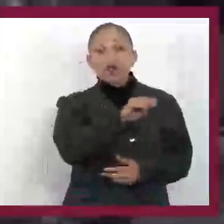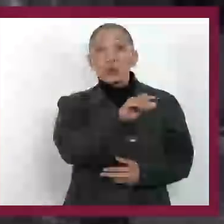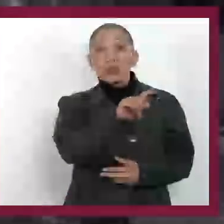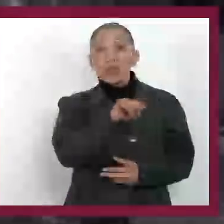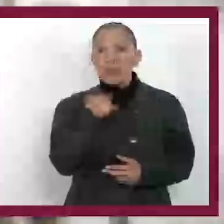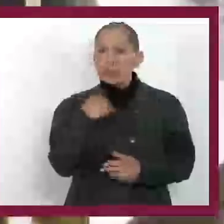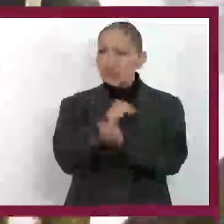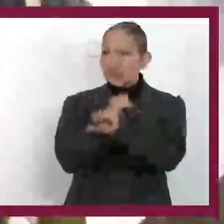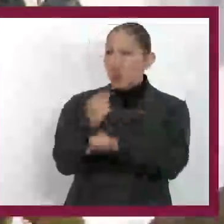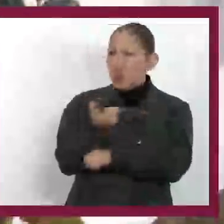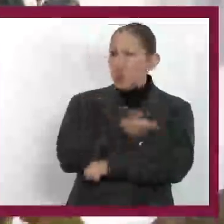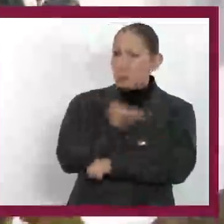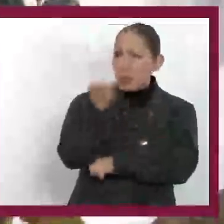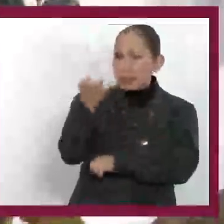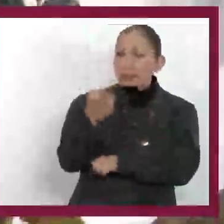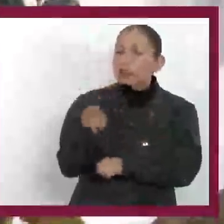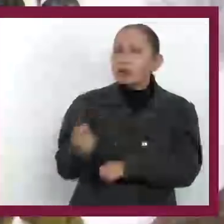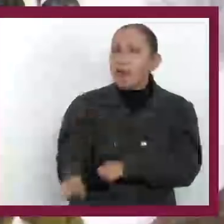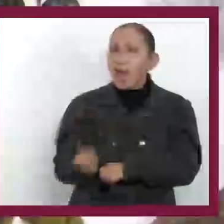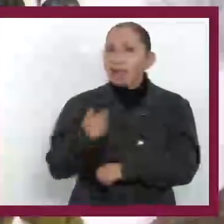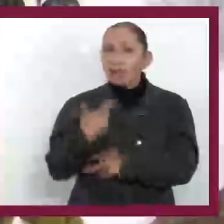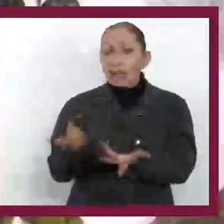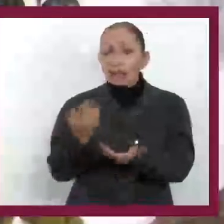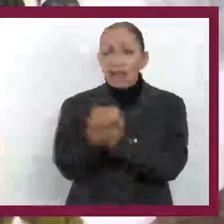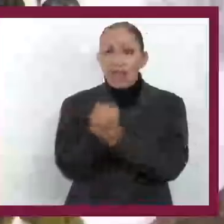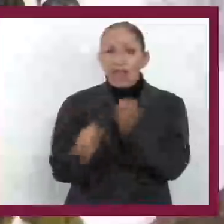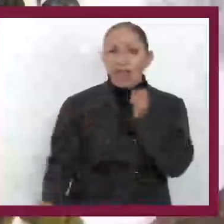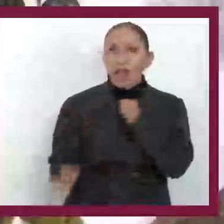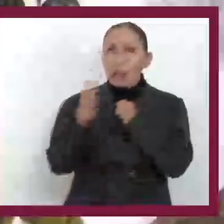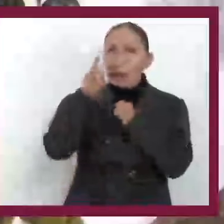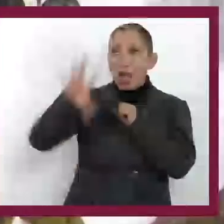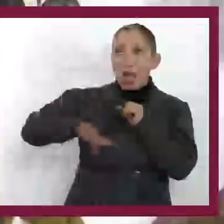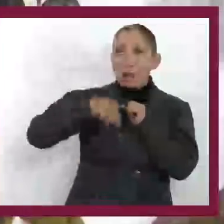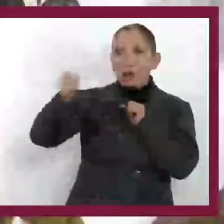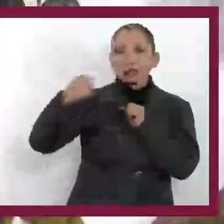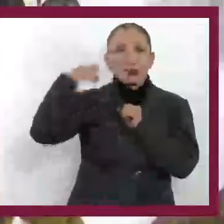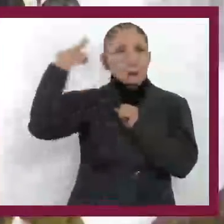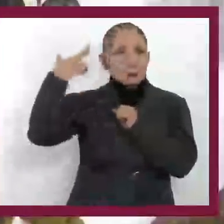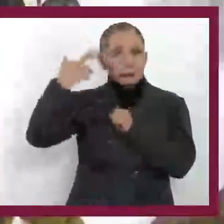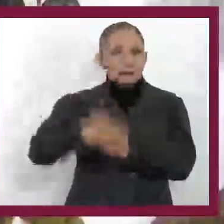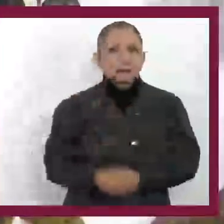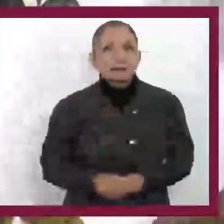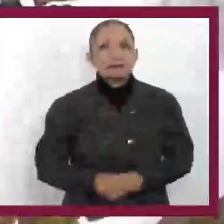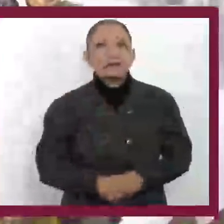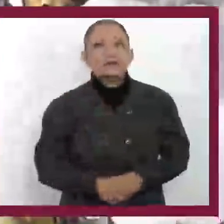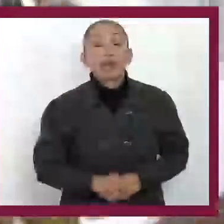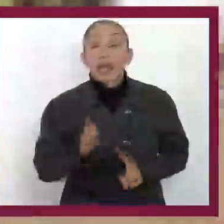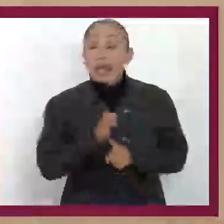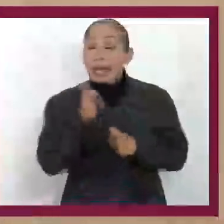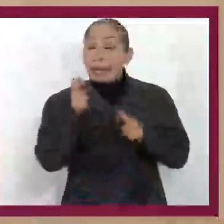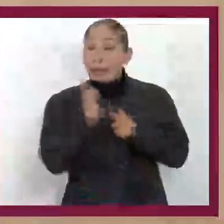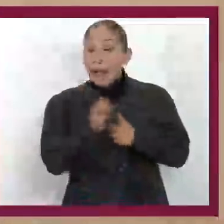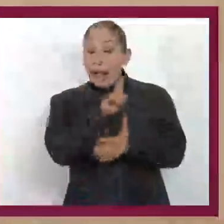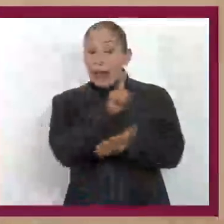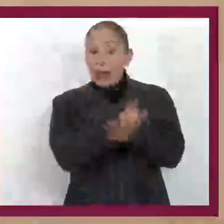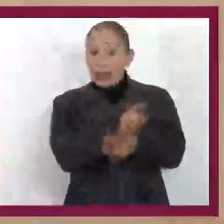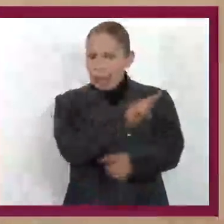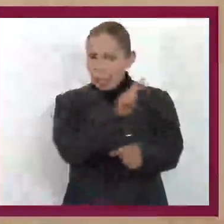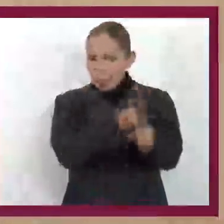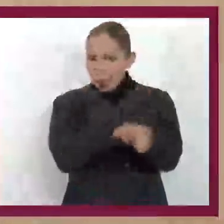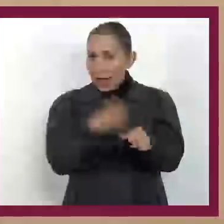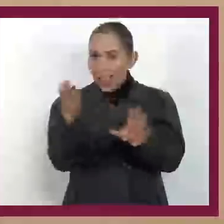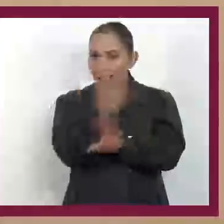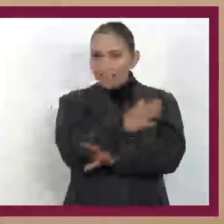derecho de resistencia, es decir, de desobediencia ante los abusos del soberano. Entonces, la ley natural,